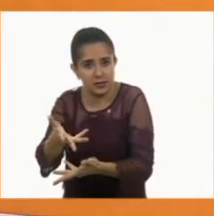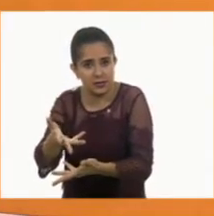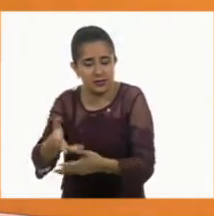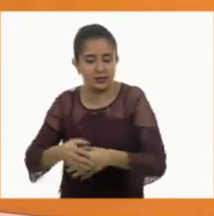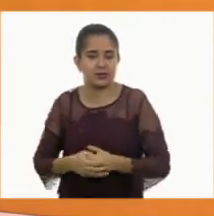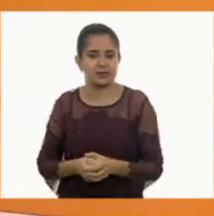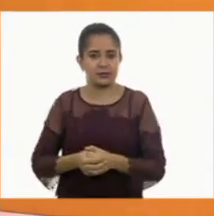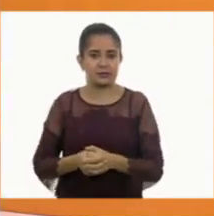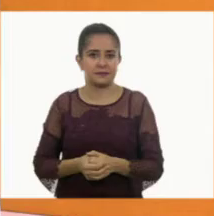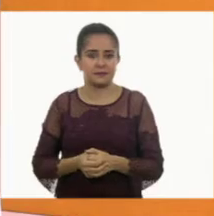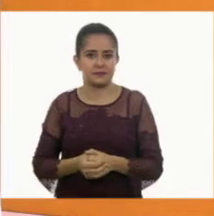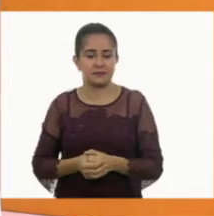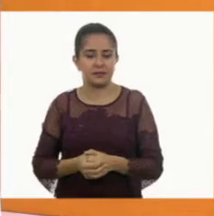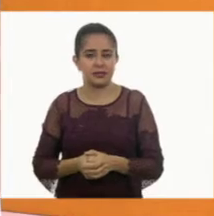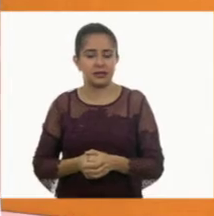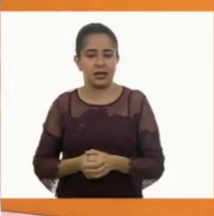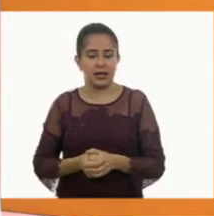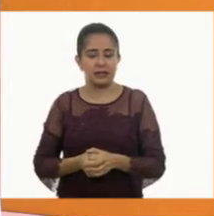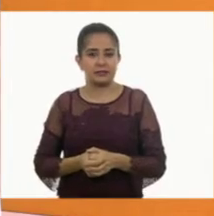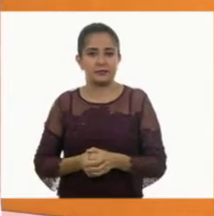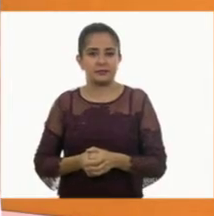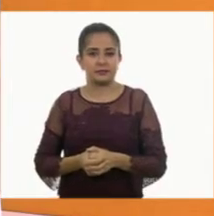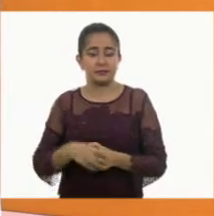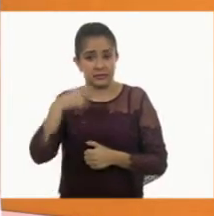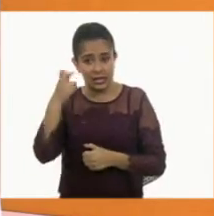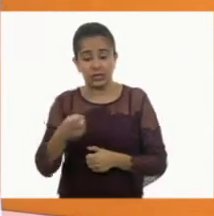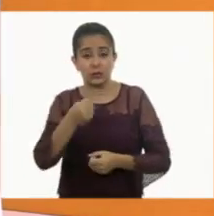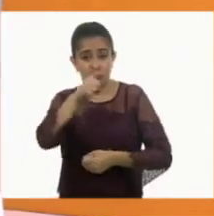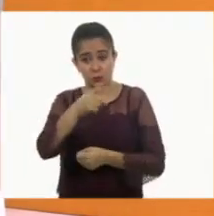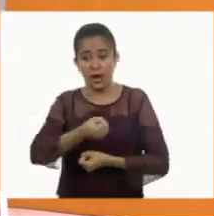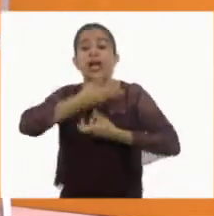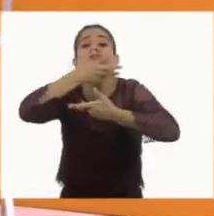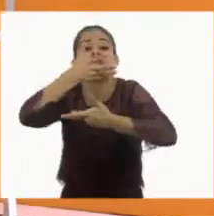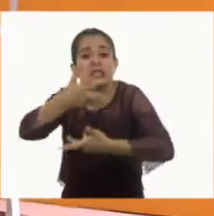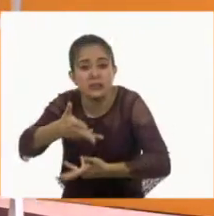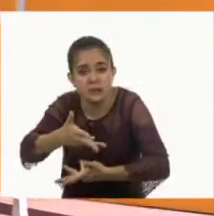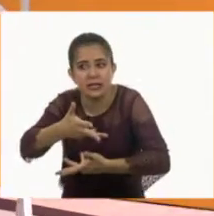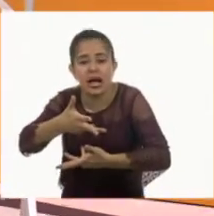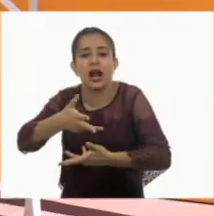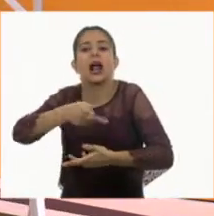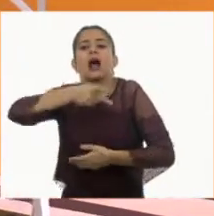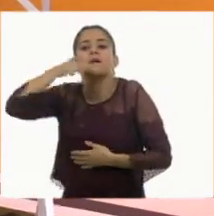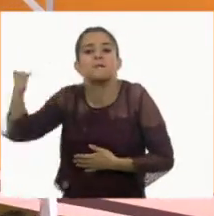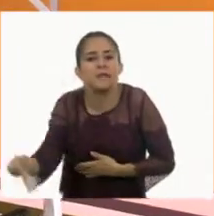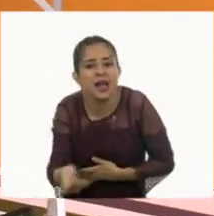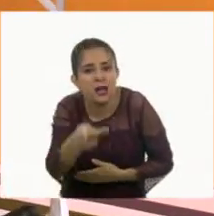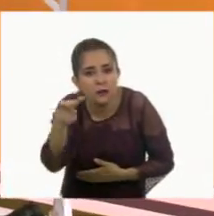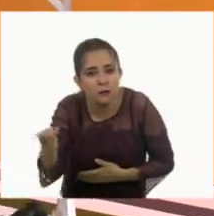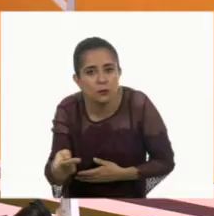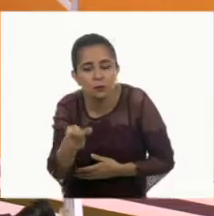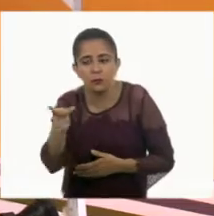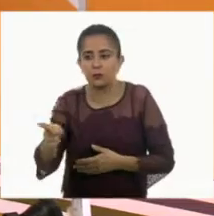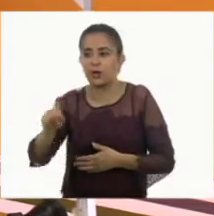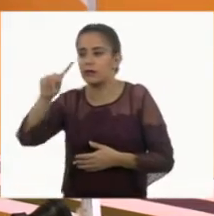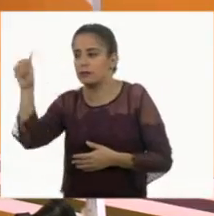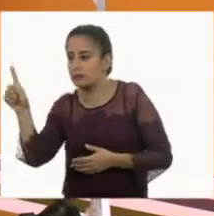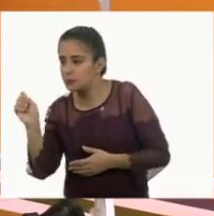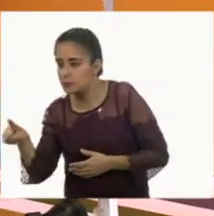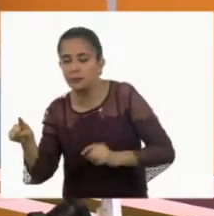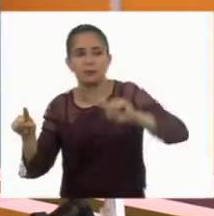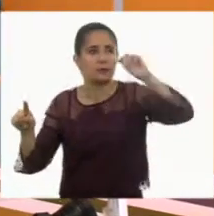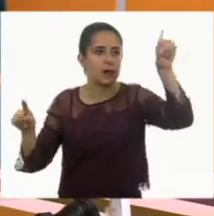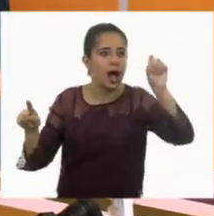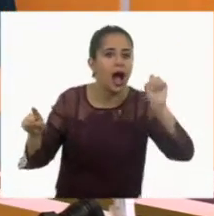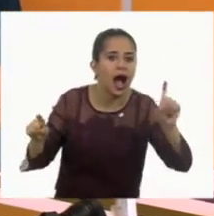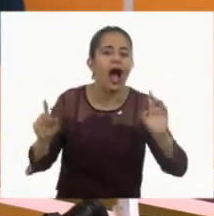entonación. Nos da la oportunidad de hacer la pregunta, porque para eso sirven esos signos. Me